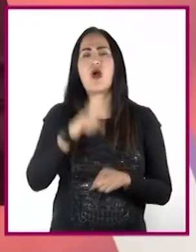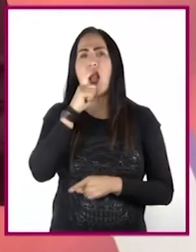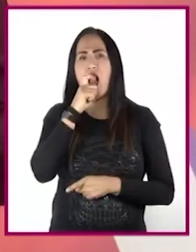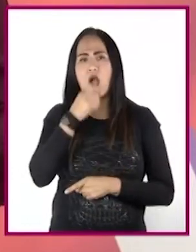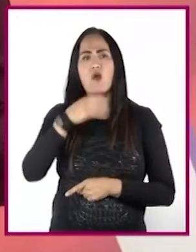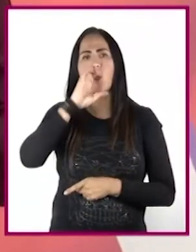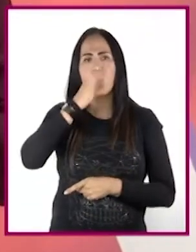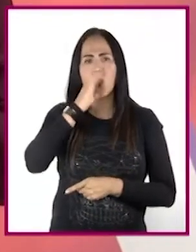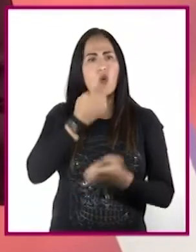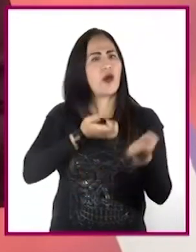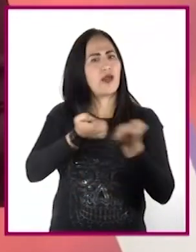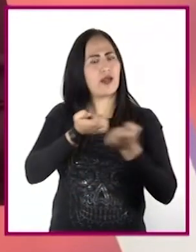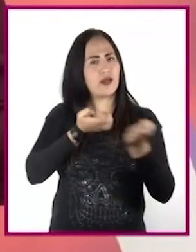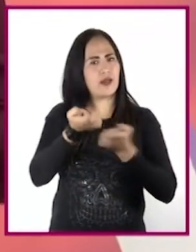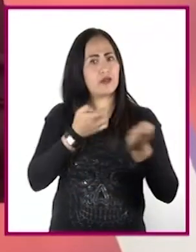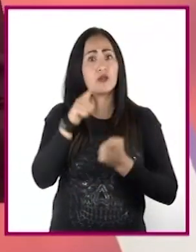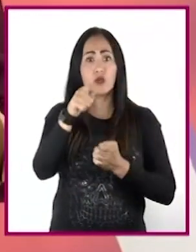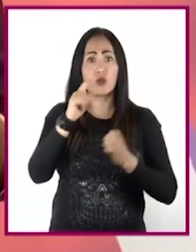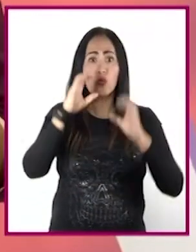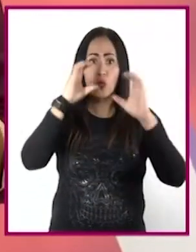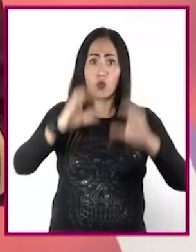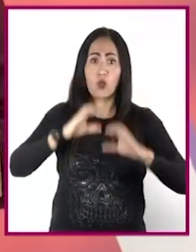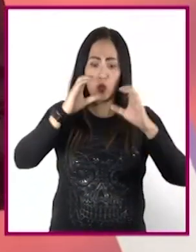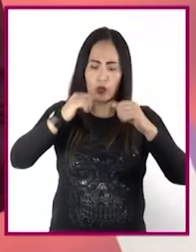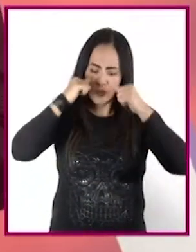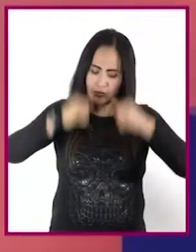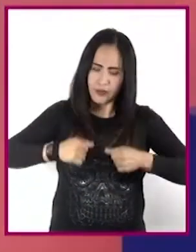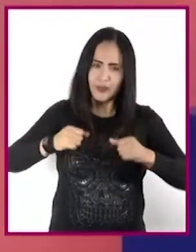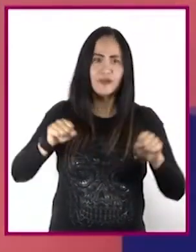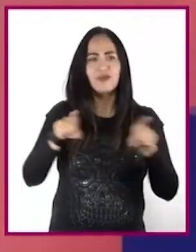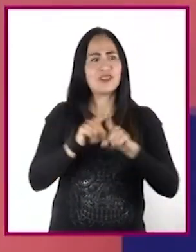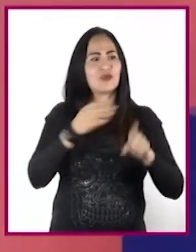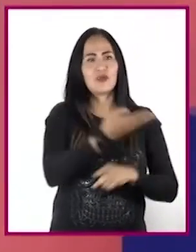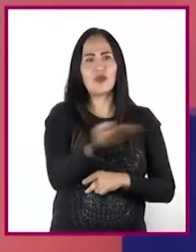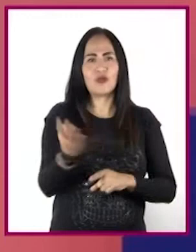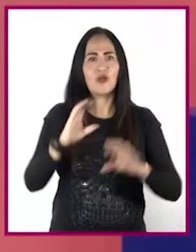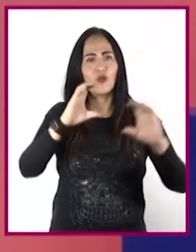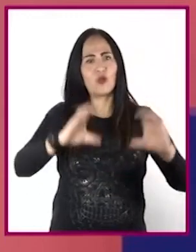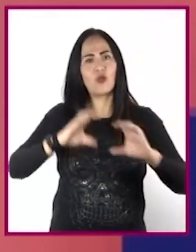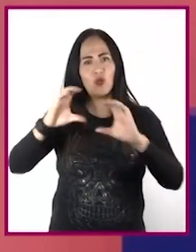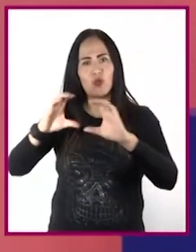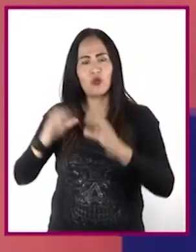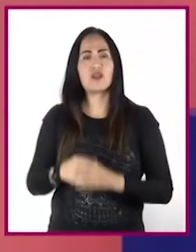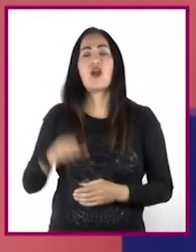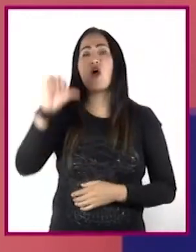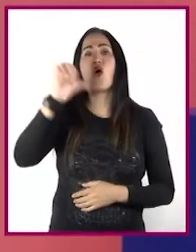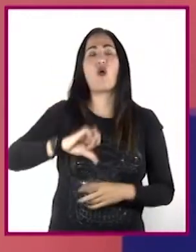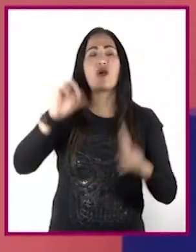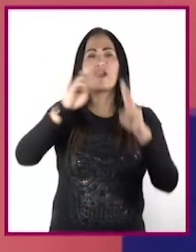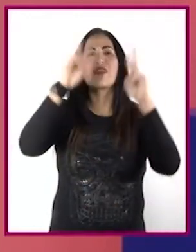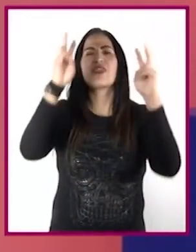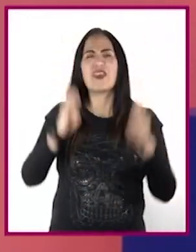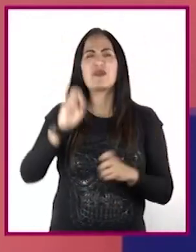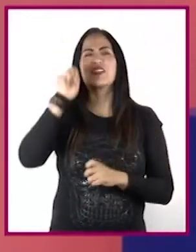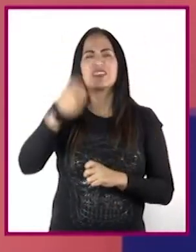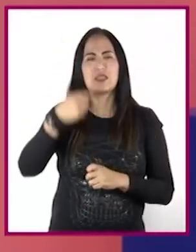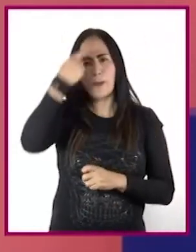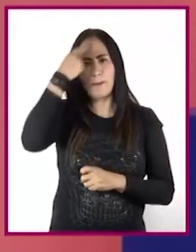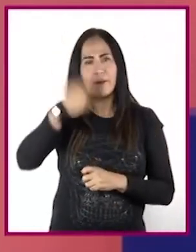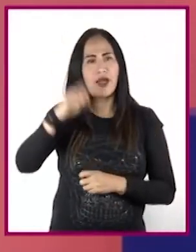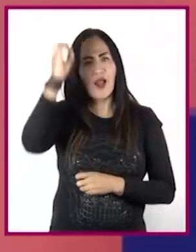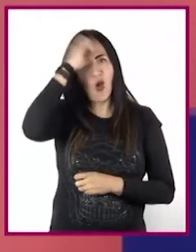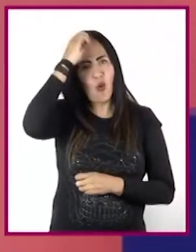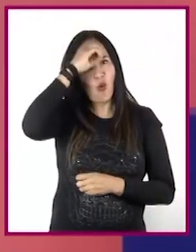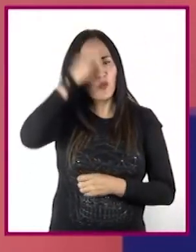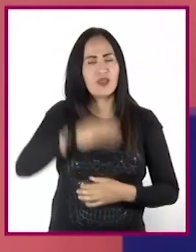y hacer ejercicio. Si te cuidas tú, nos cuidas a todos. En esta sesión hablaremos sobre temas para opinar. Con esto